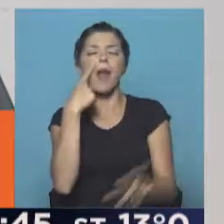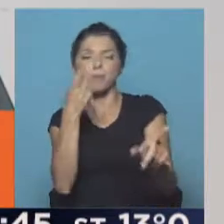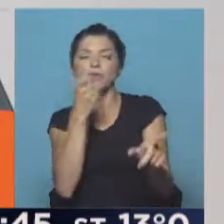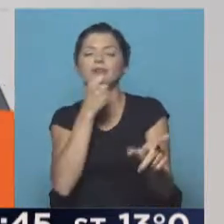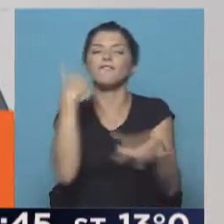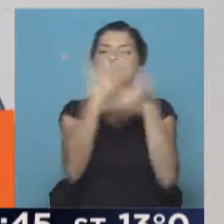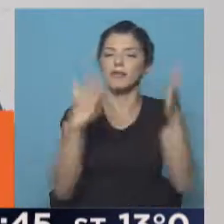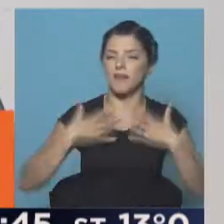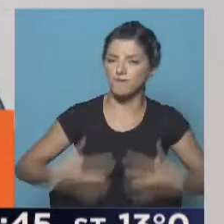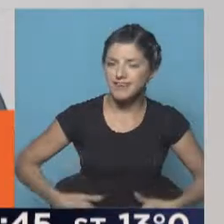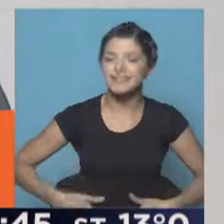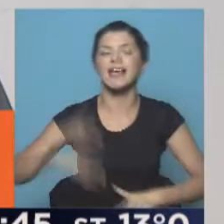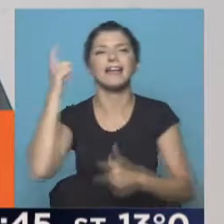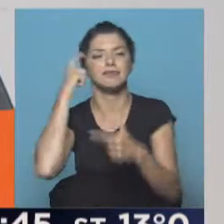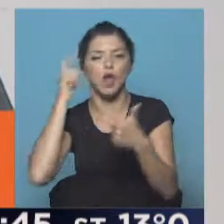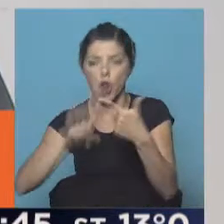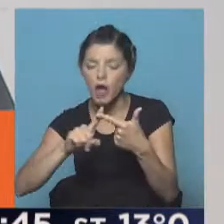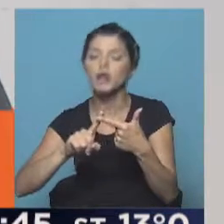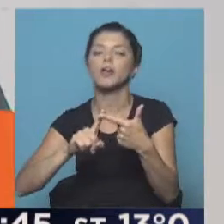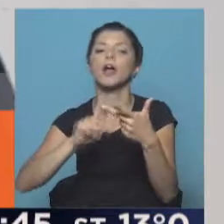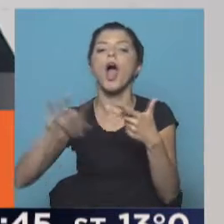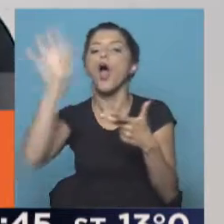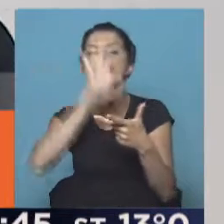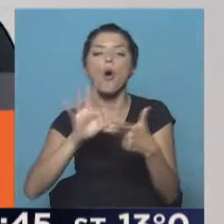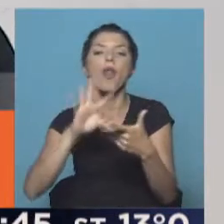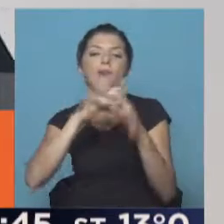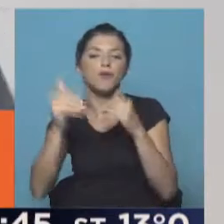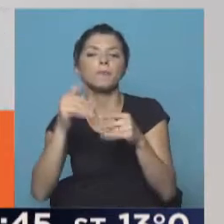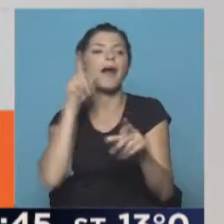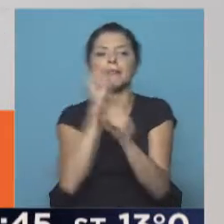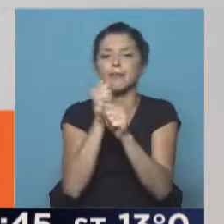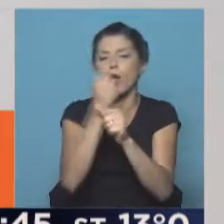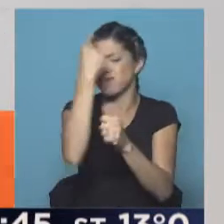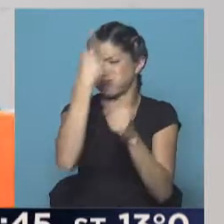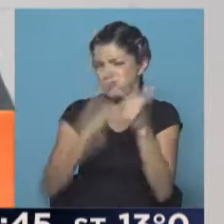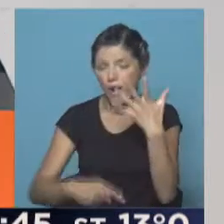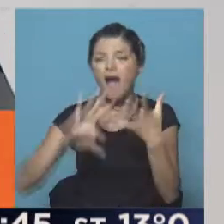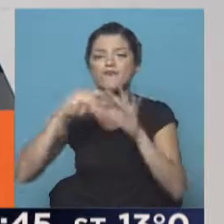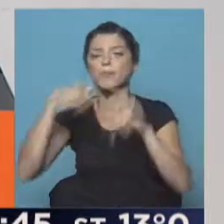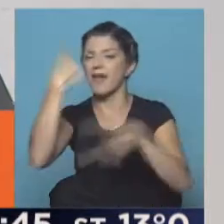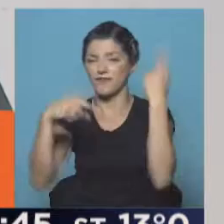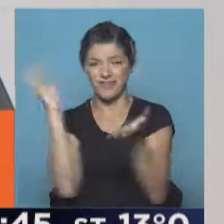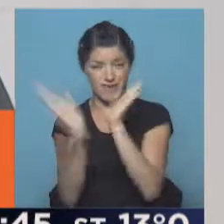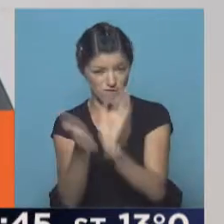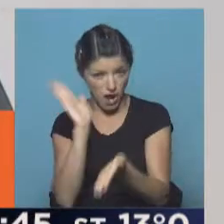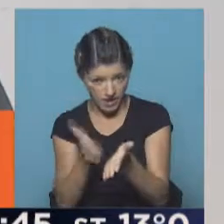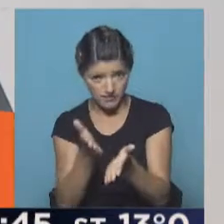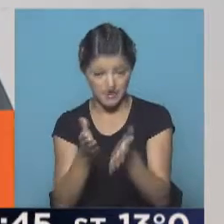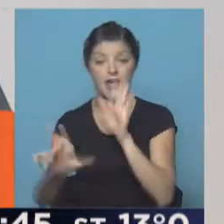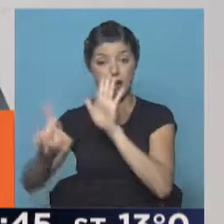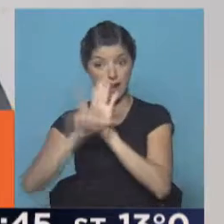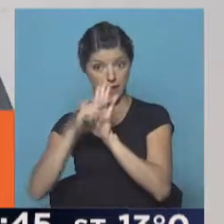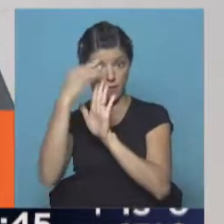física, si es violencia psicológica, si es violencia simbólica, laboral, todas las violencias que están contempladas en la ley